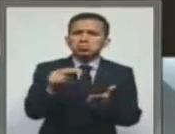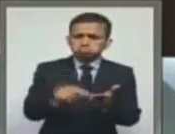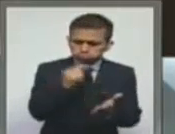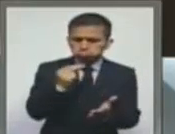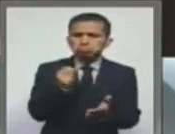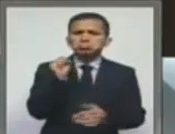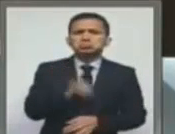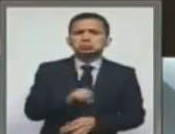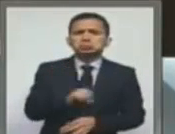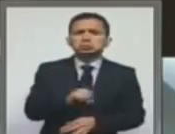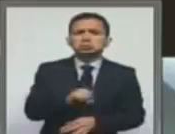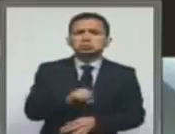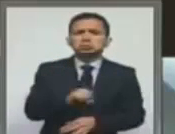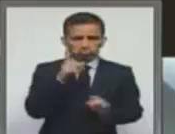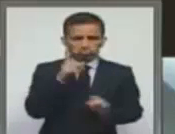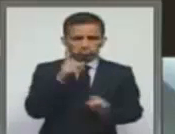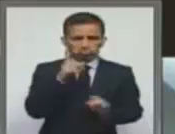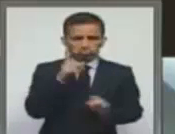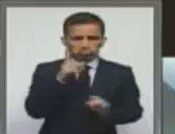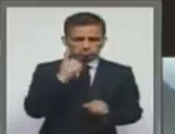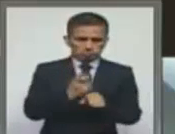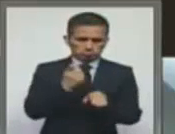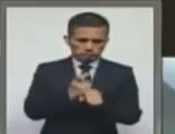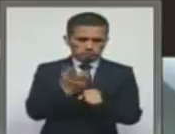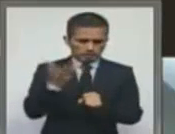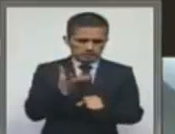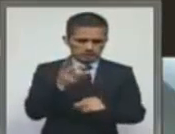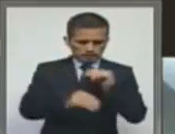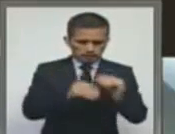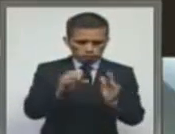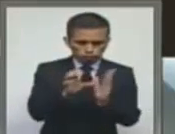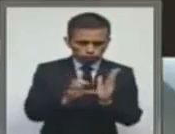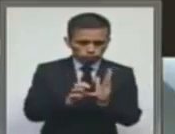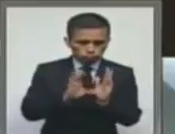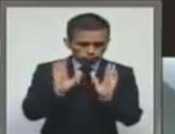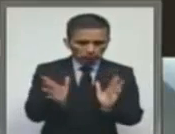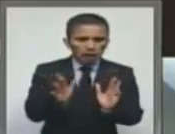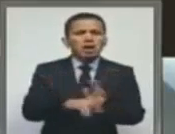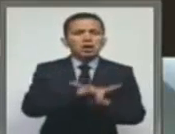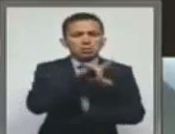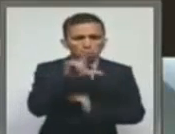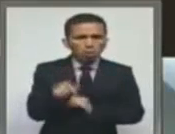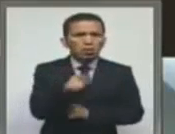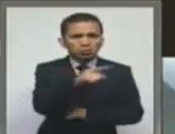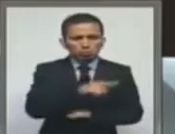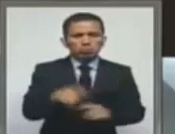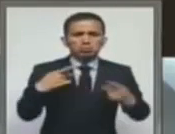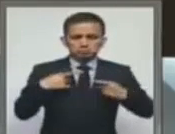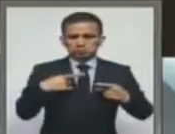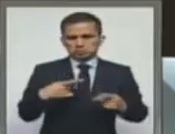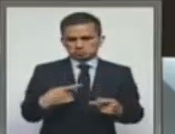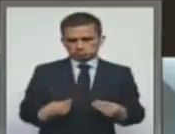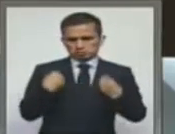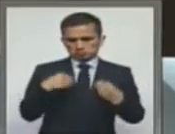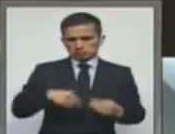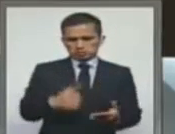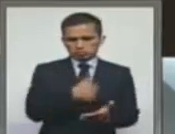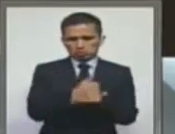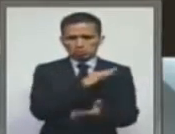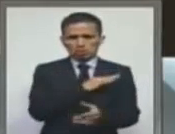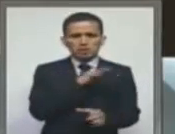después de que fue hecha la constitución, fue votada, pues los ciudadanos pudieran refrendarla en las urnas. Me parece